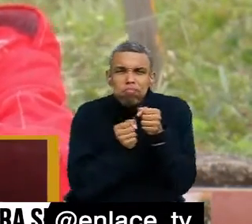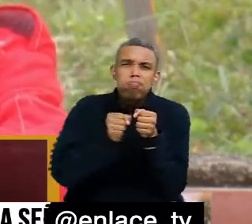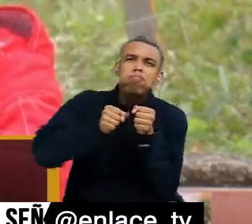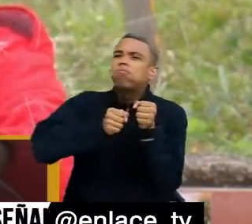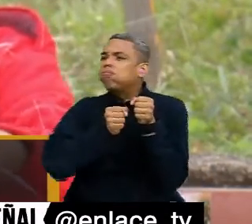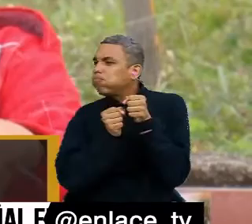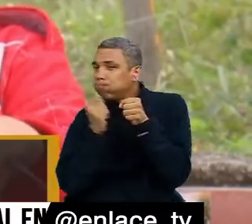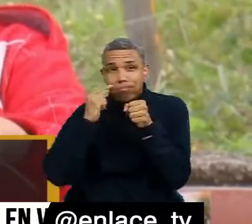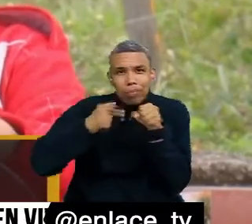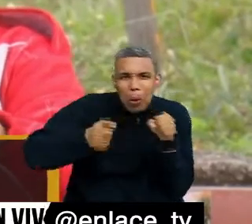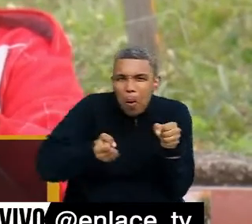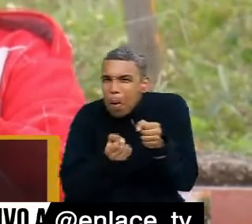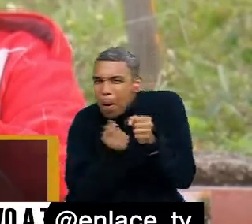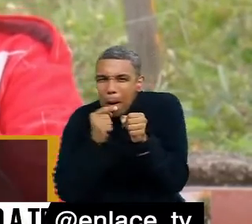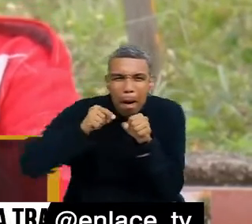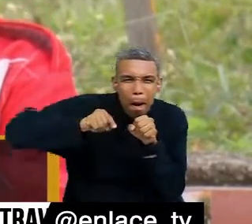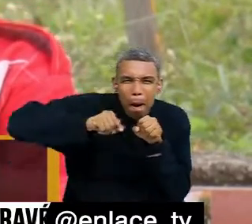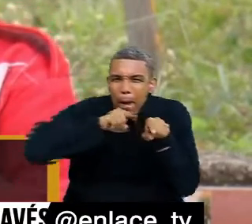alegre.